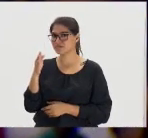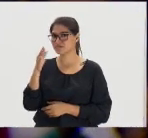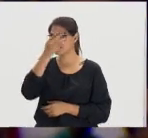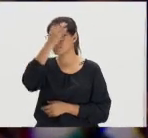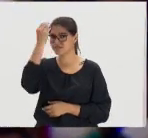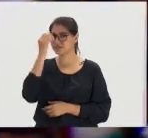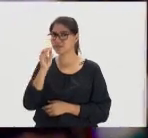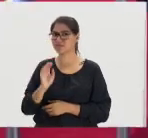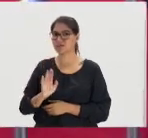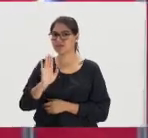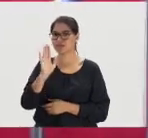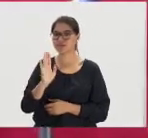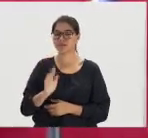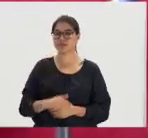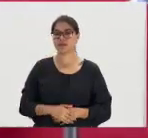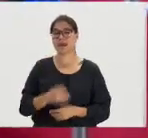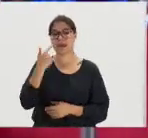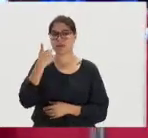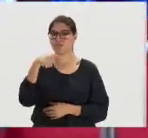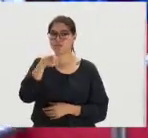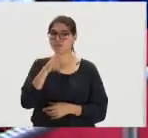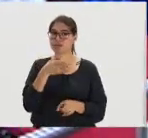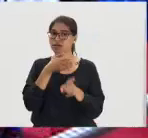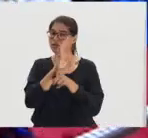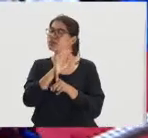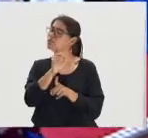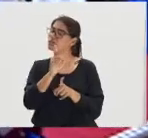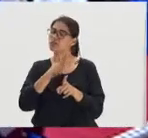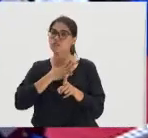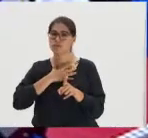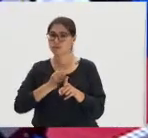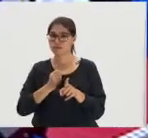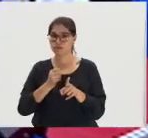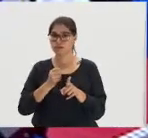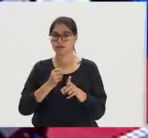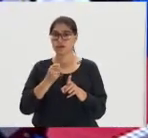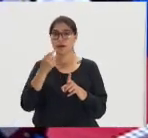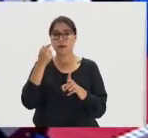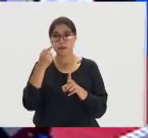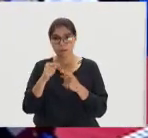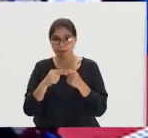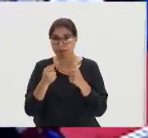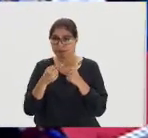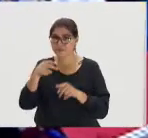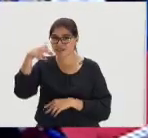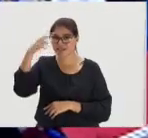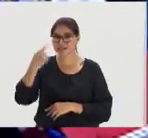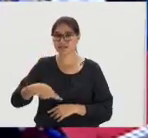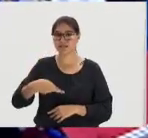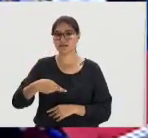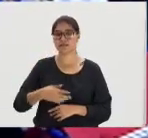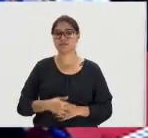Ahí se lo dejo. Agárrelo si quiere, no se ofenda. Nosotros somos salvadoreños, no somos gringos.